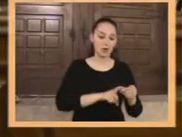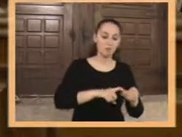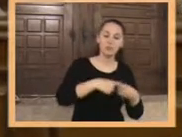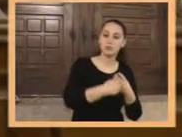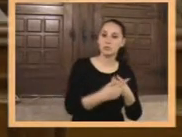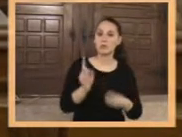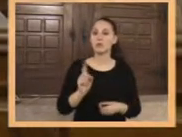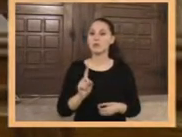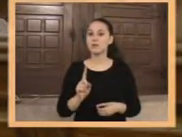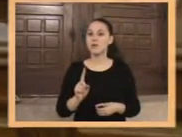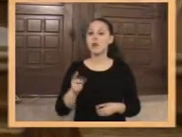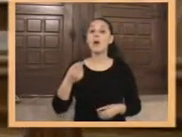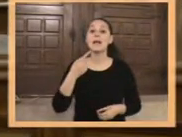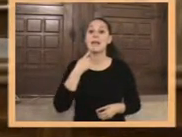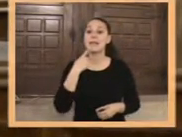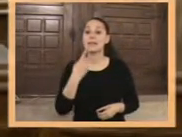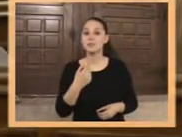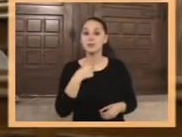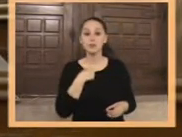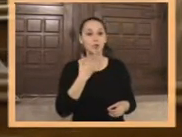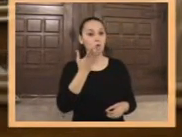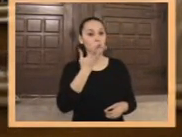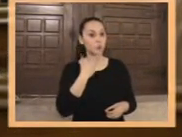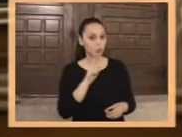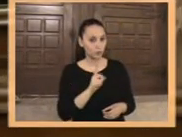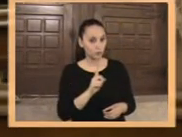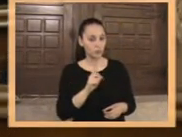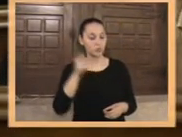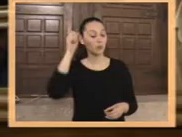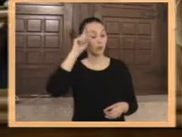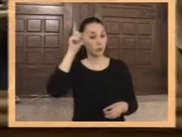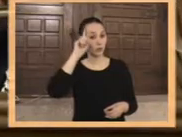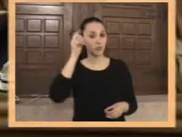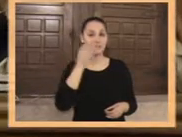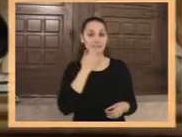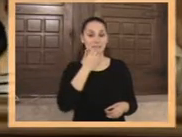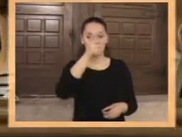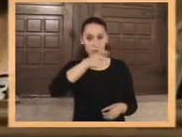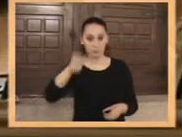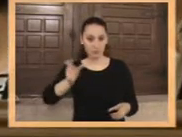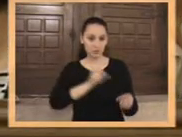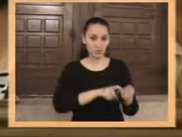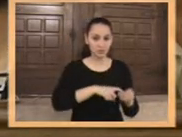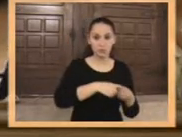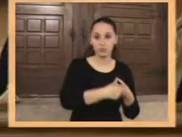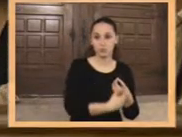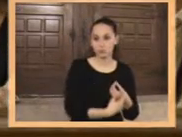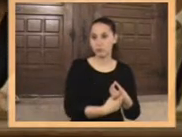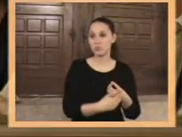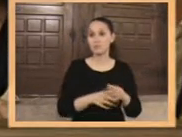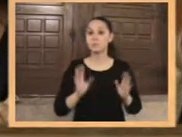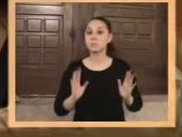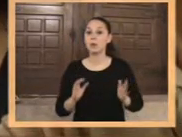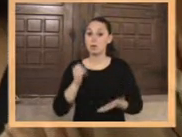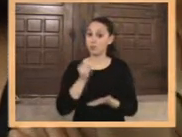individual. Pero precisamente a las pruebas me remito. Como usted sabrá, todos